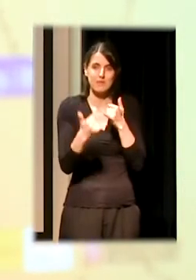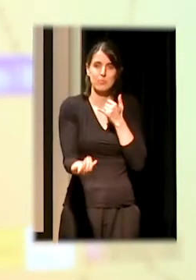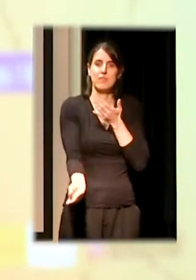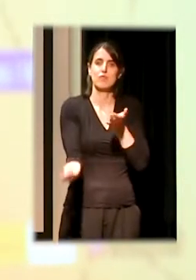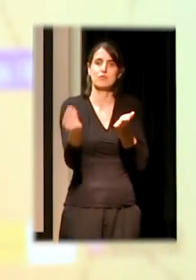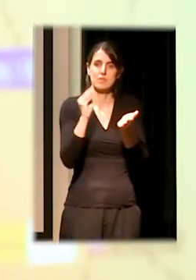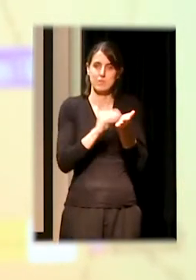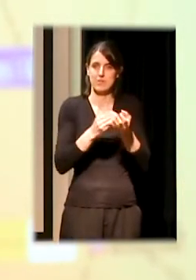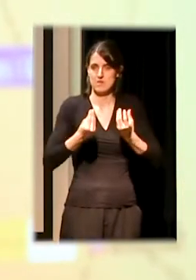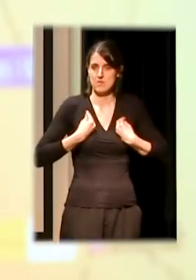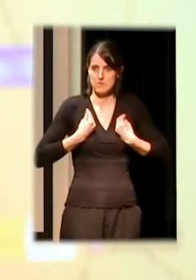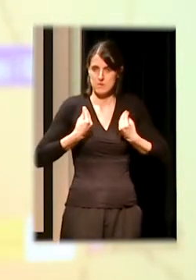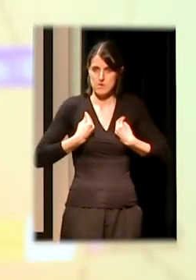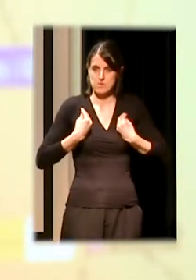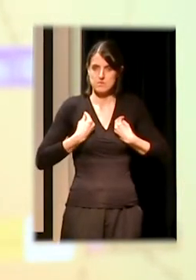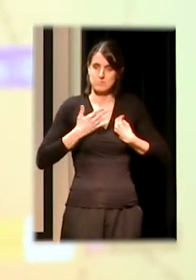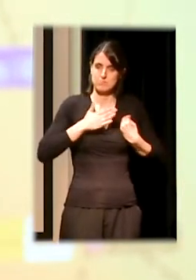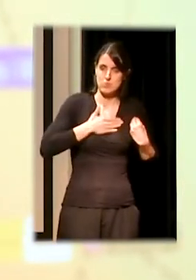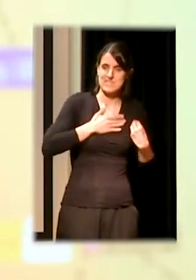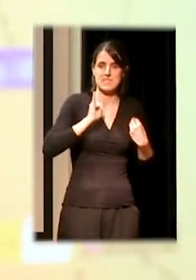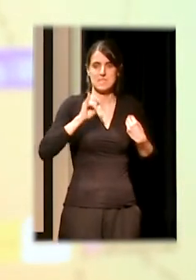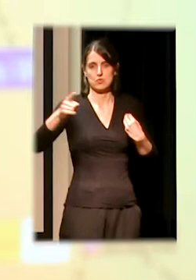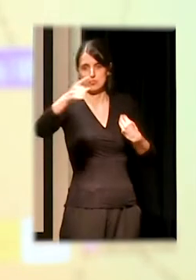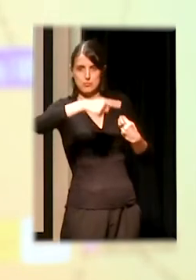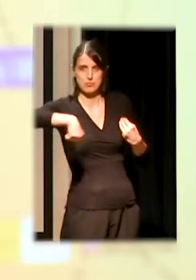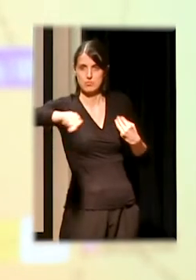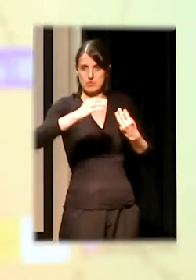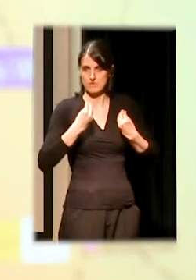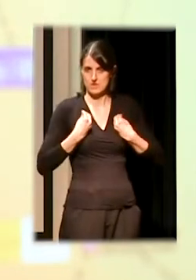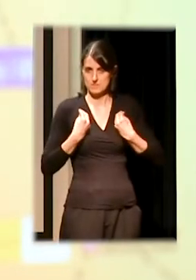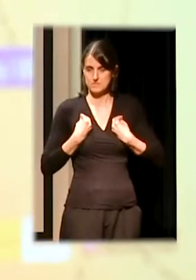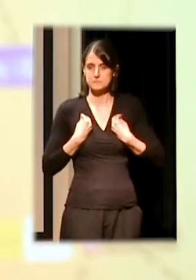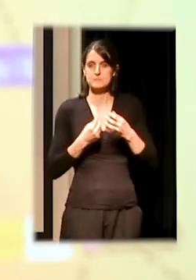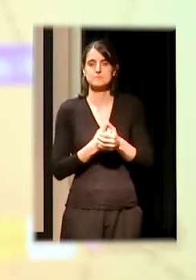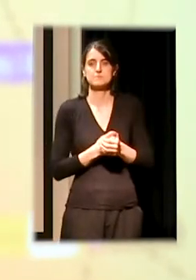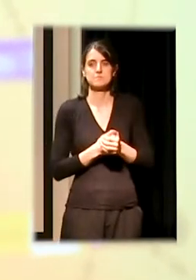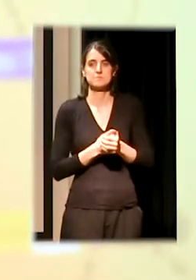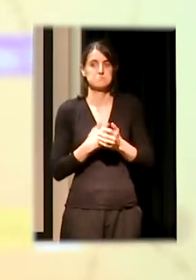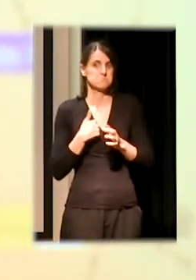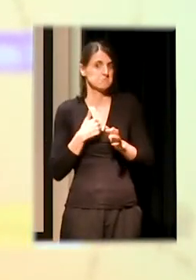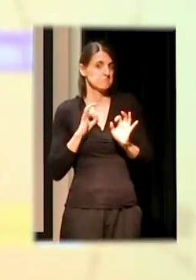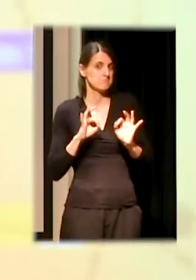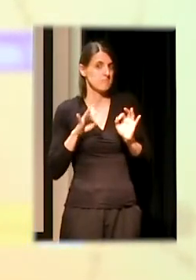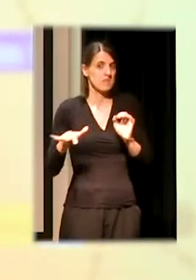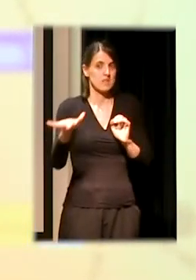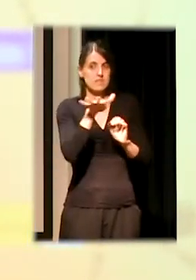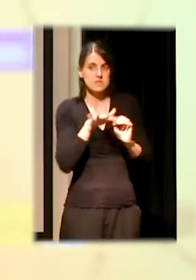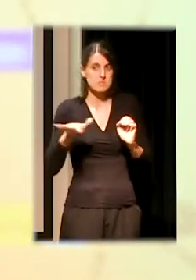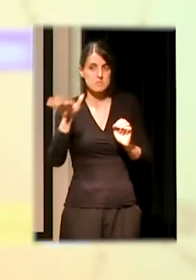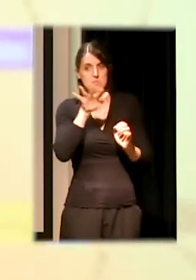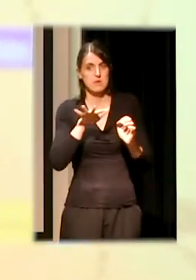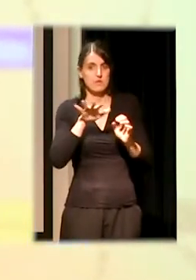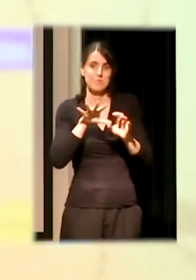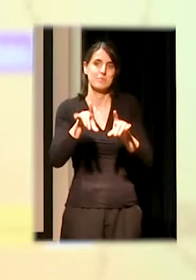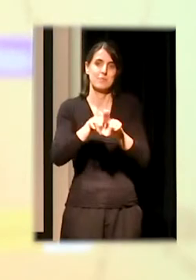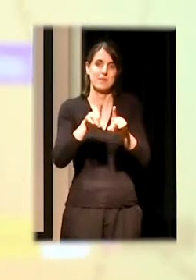vida, de la nuestra y la de todas. Y espero que esto sea eso, un espacio para volvernos a